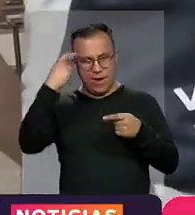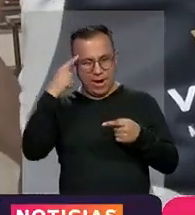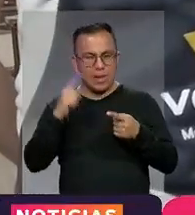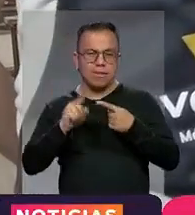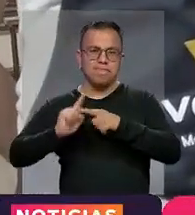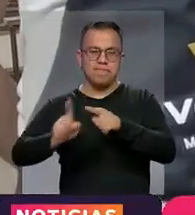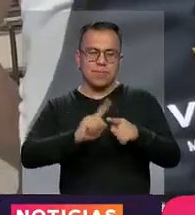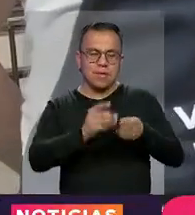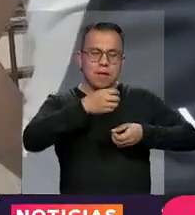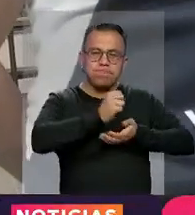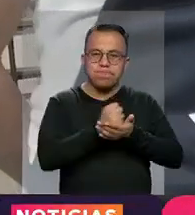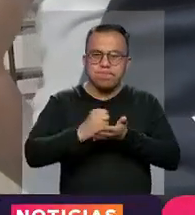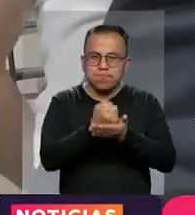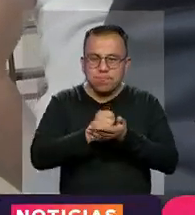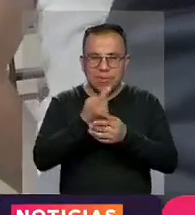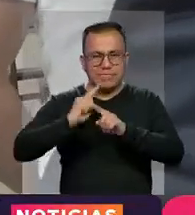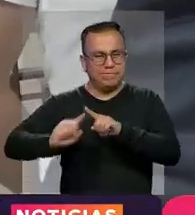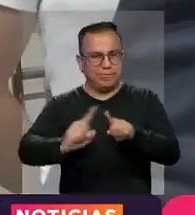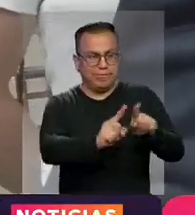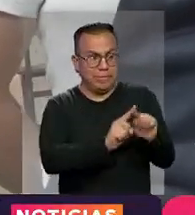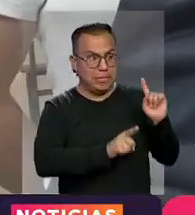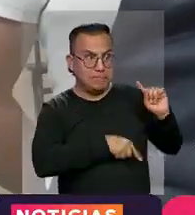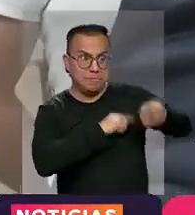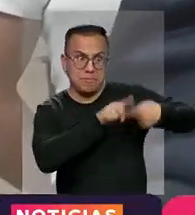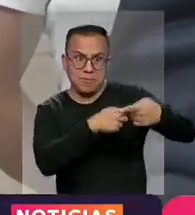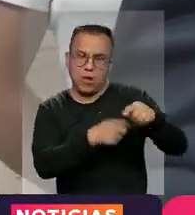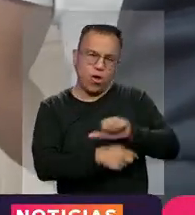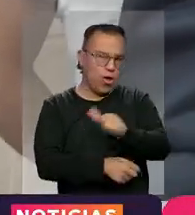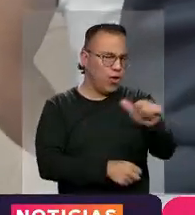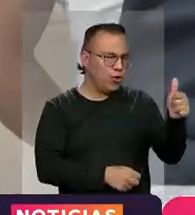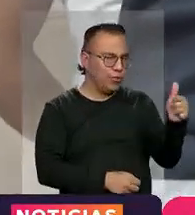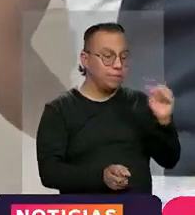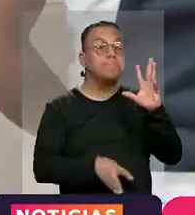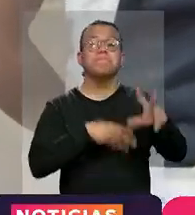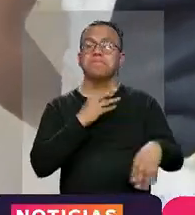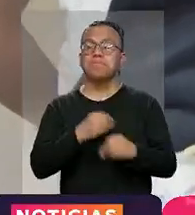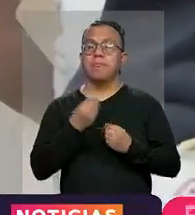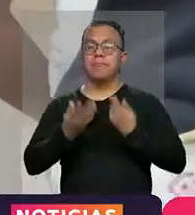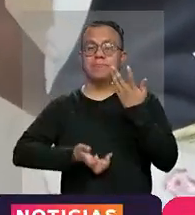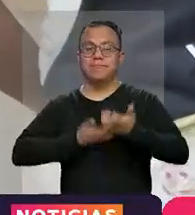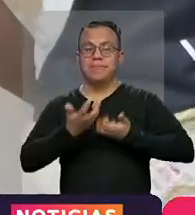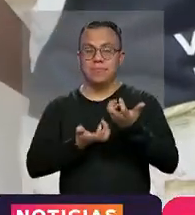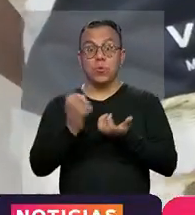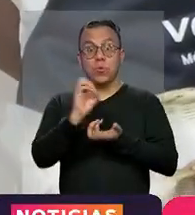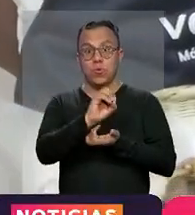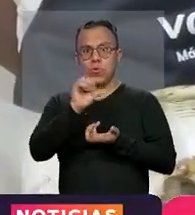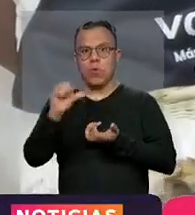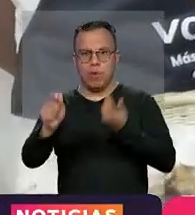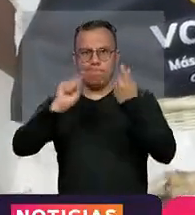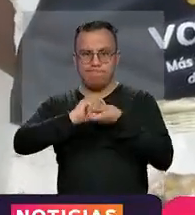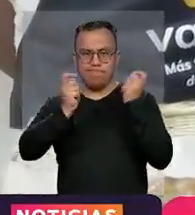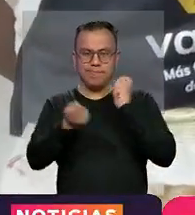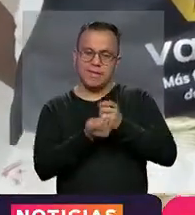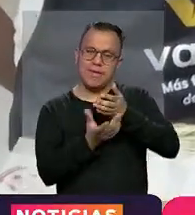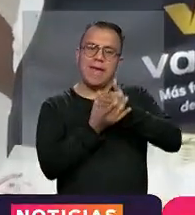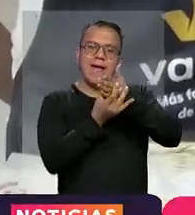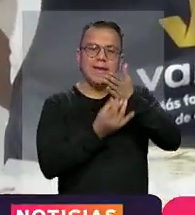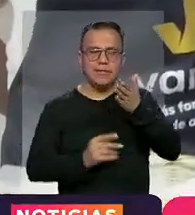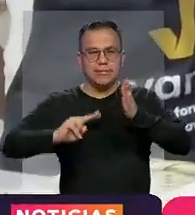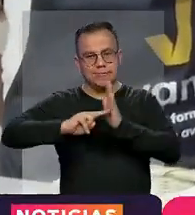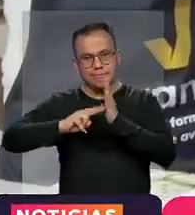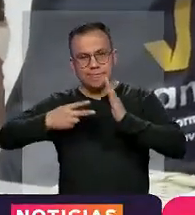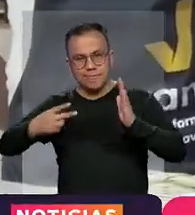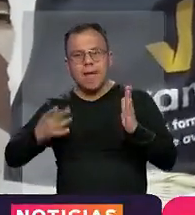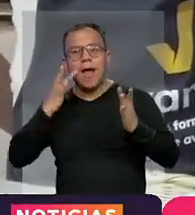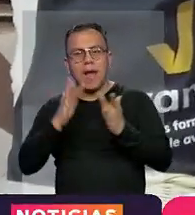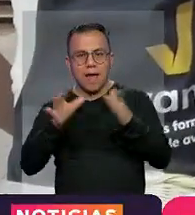hierbas aromáticas distintas a las tradicionales. También, las cocineras y cocineros cambiarán el aceite por la tecnología